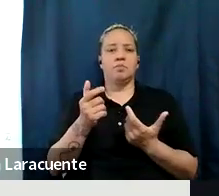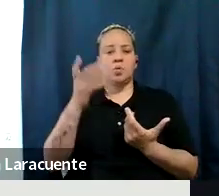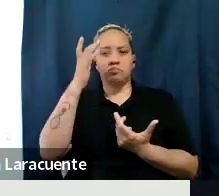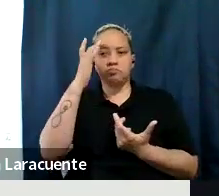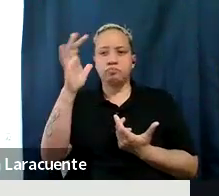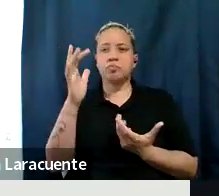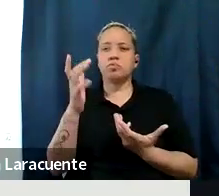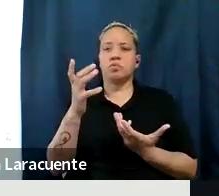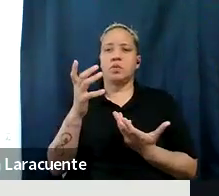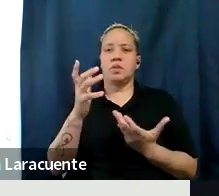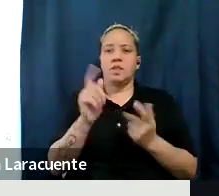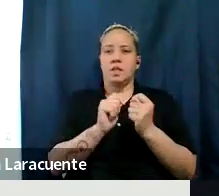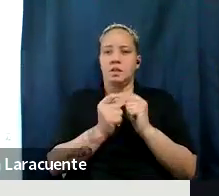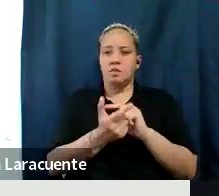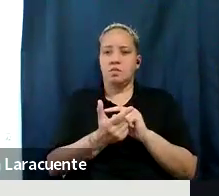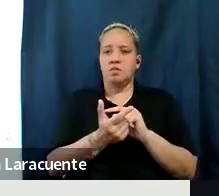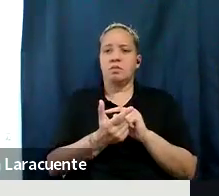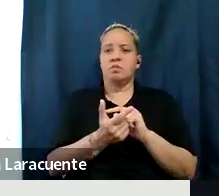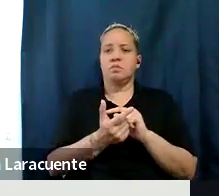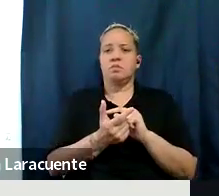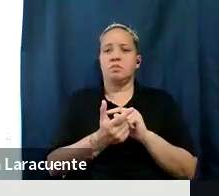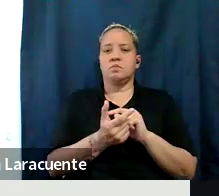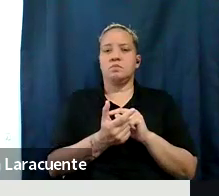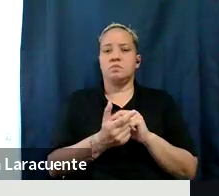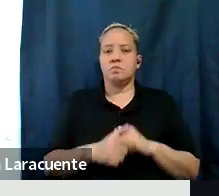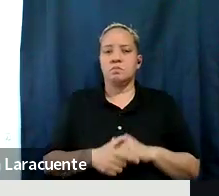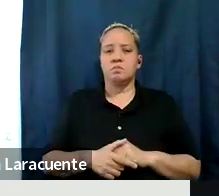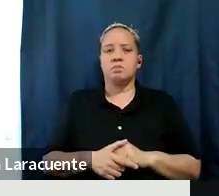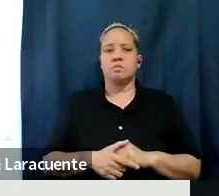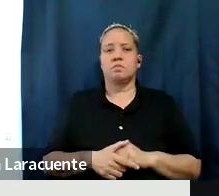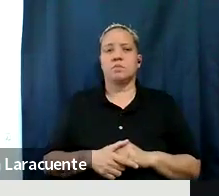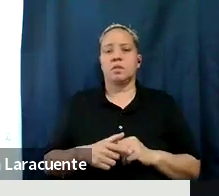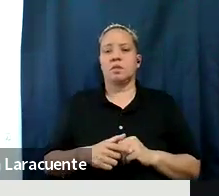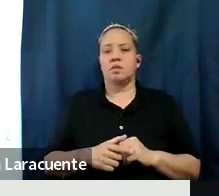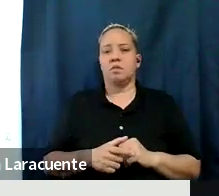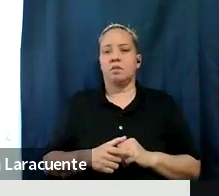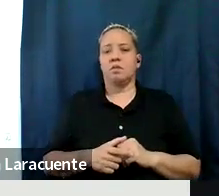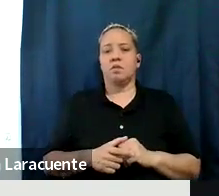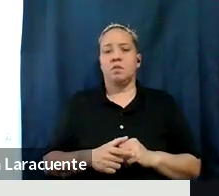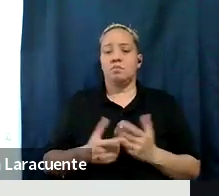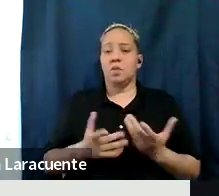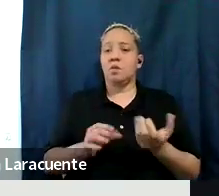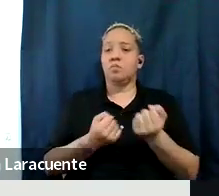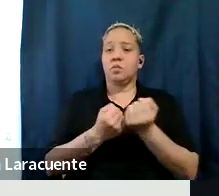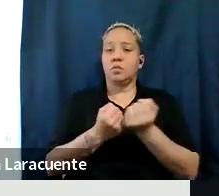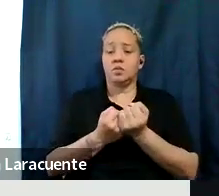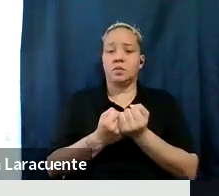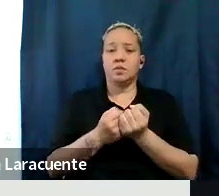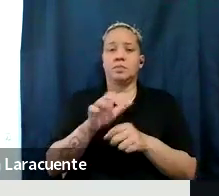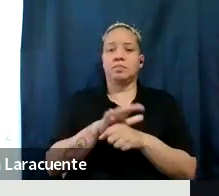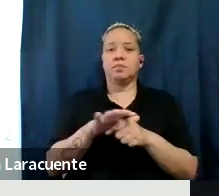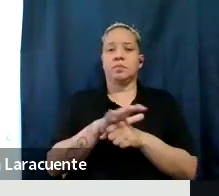por sus traducciones de Rabindranath Tagore, ¿no? Que fueron muy aplaudidas en los ámbitos, en los